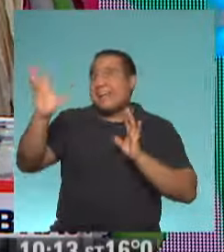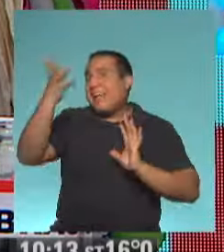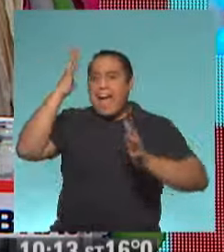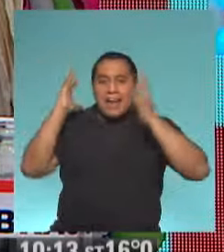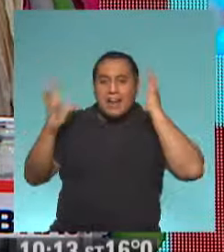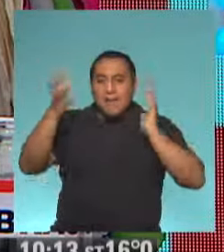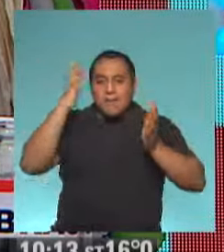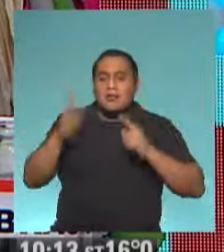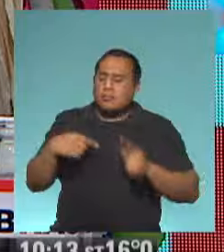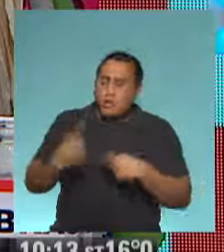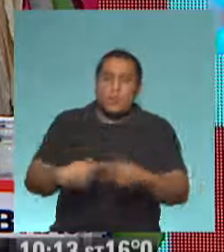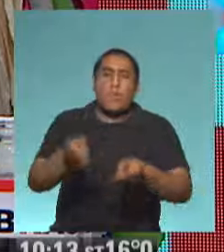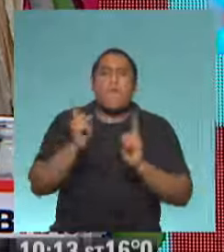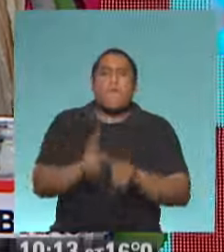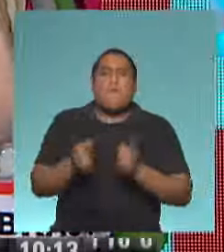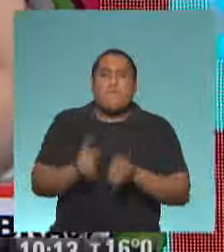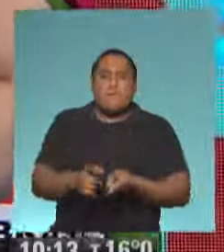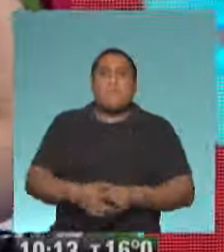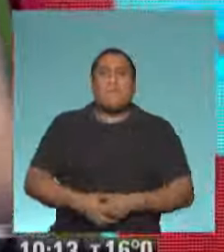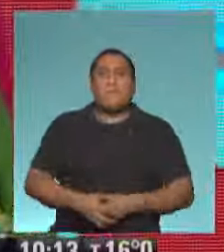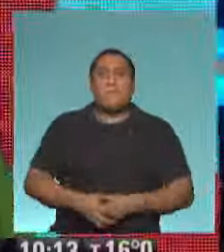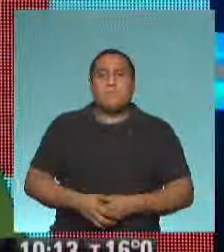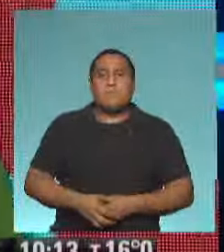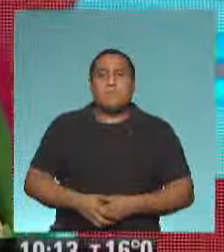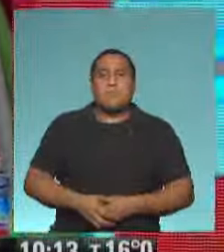seguimos carnavaleando.